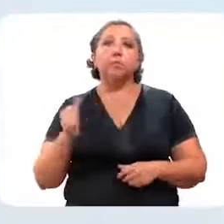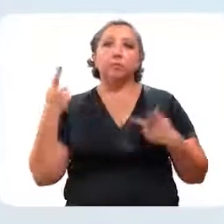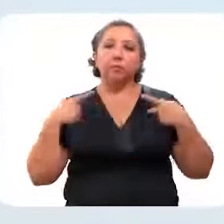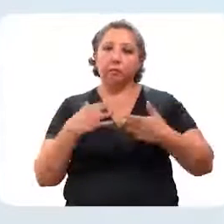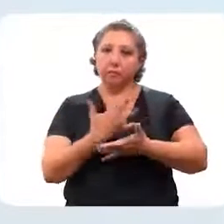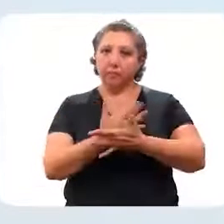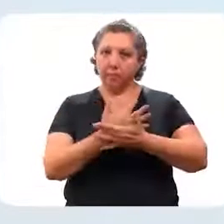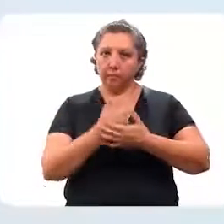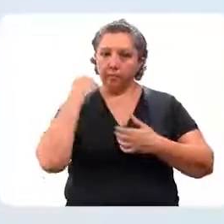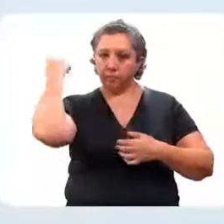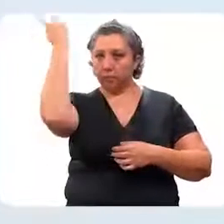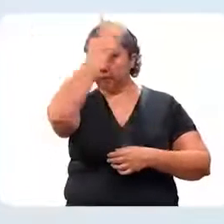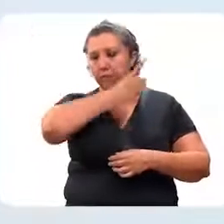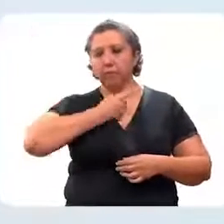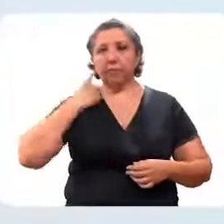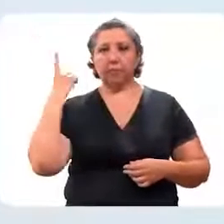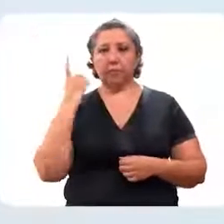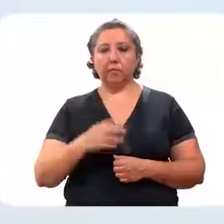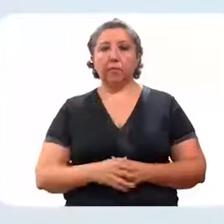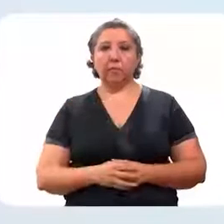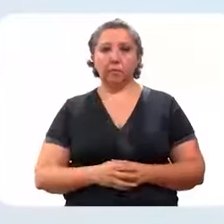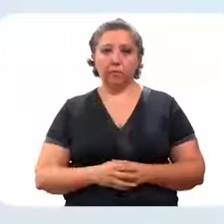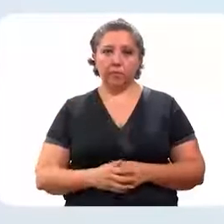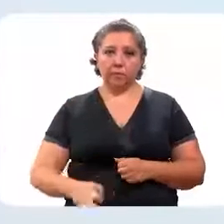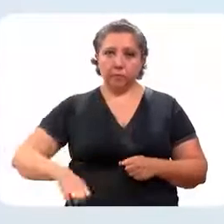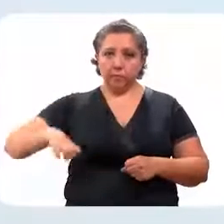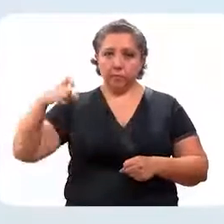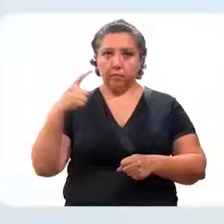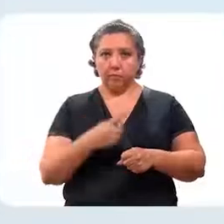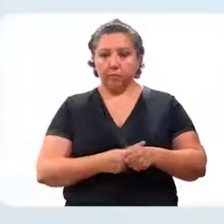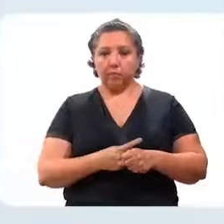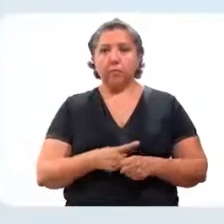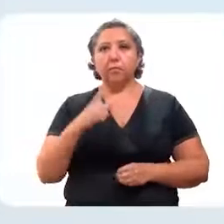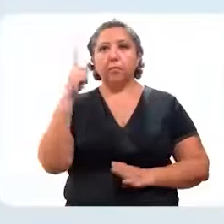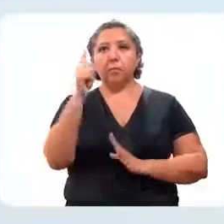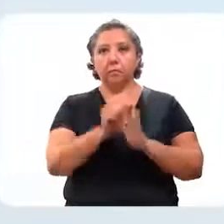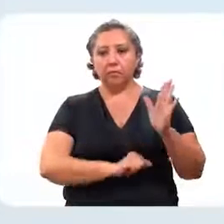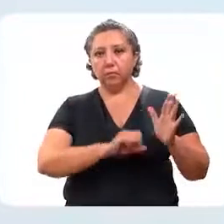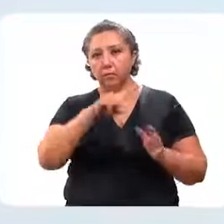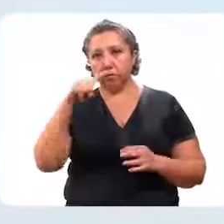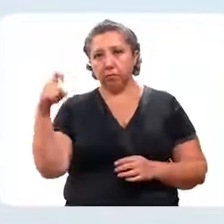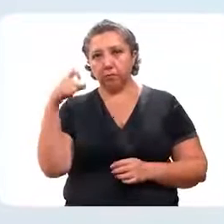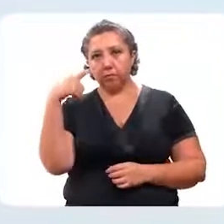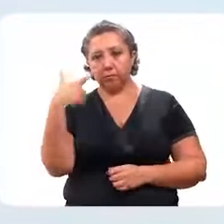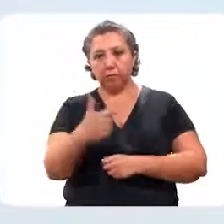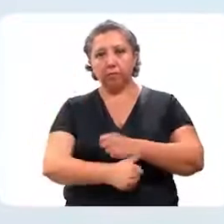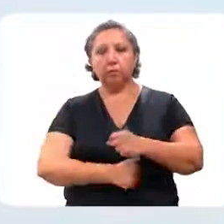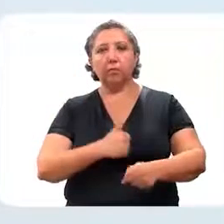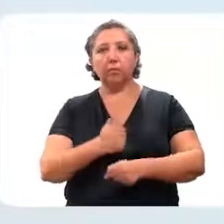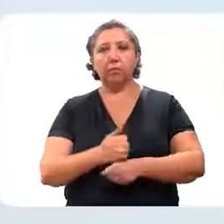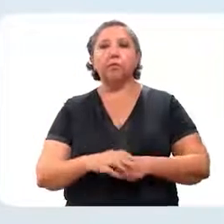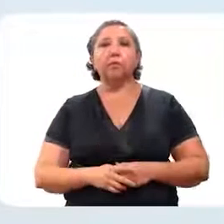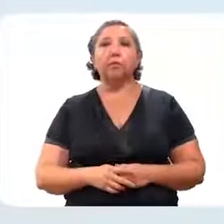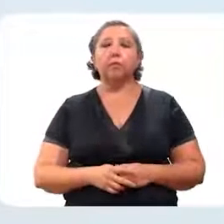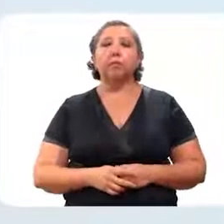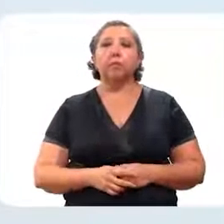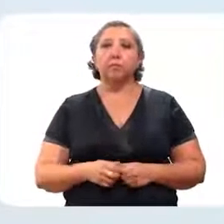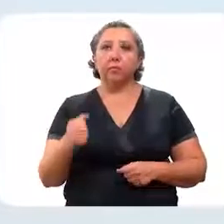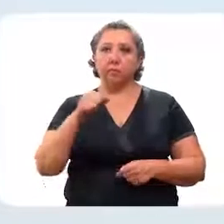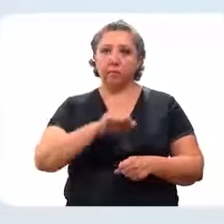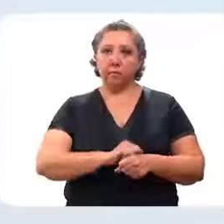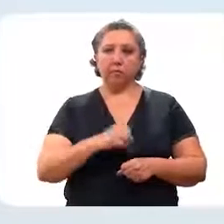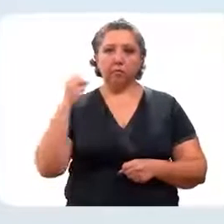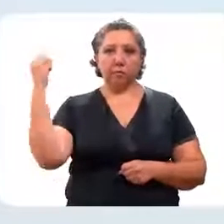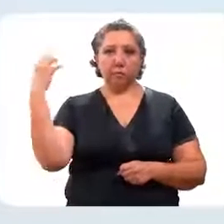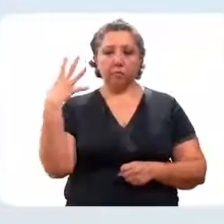Hay otros pacientes a la espera de diagnóstico. El rango de edad de los casos es de 1 mes a 107 años. Los